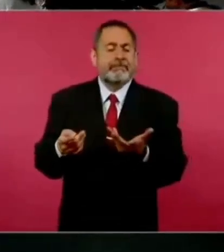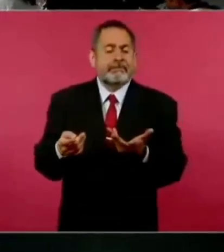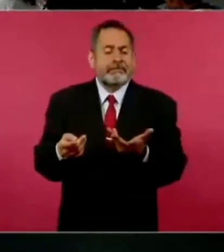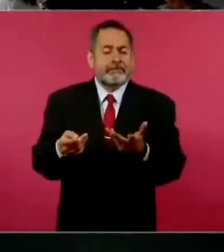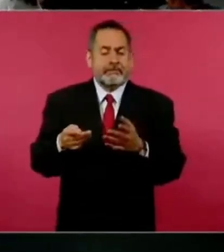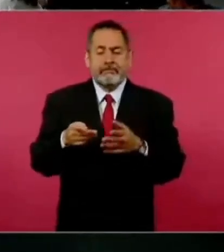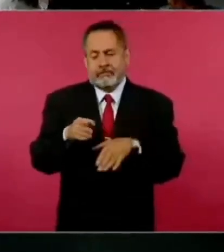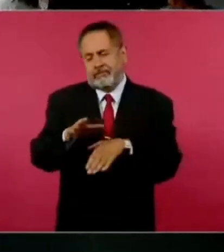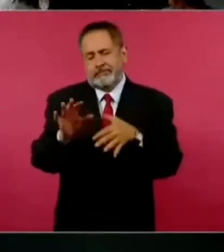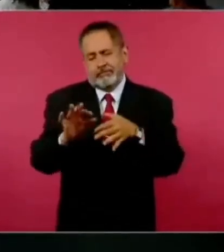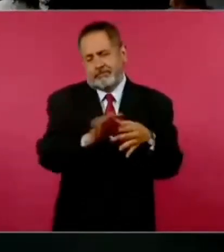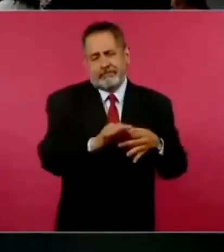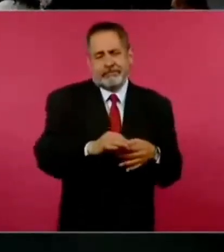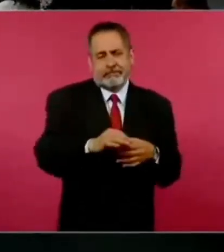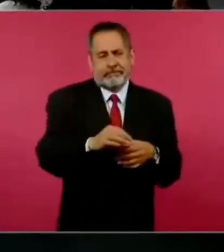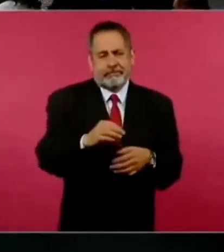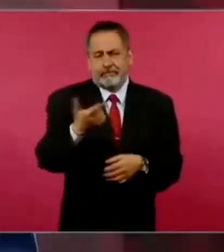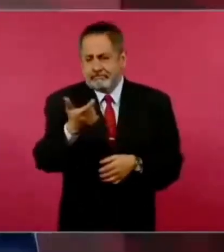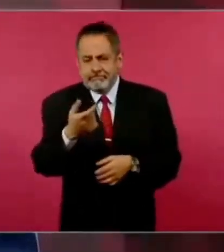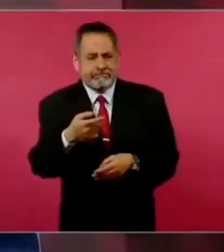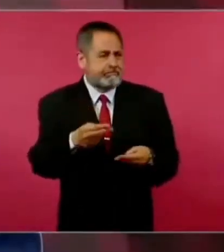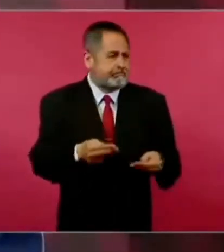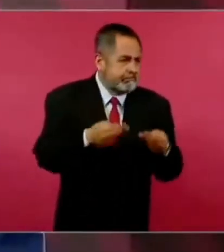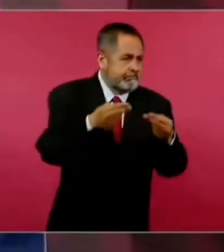lo relacionado con el materialismo,